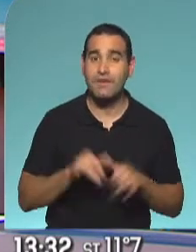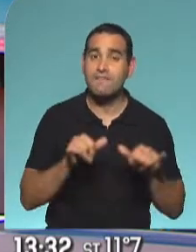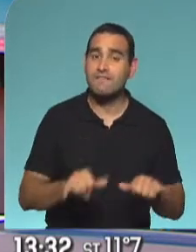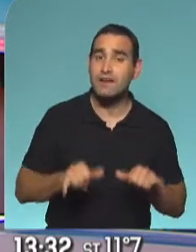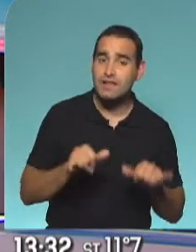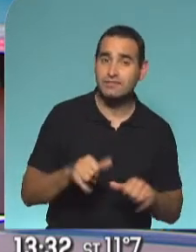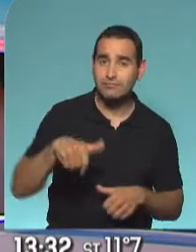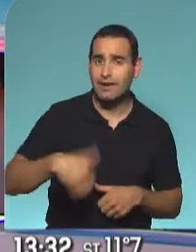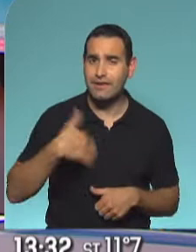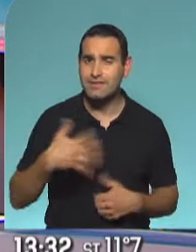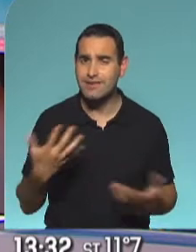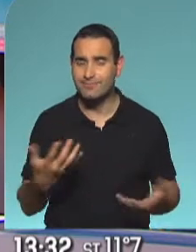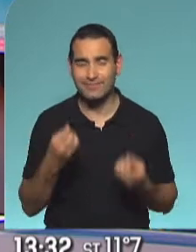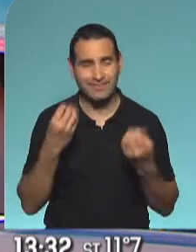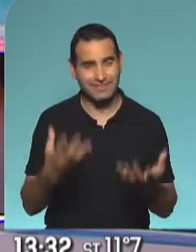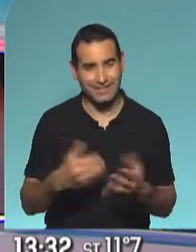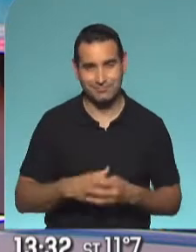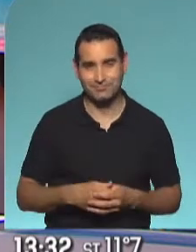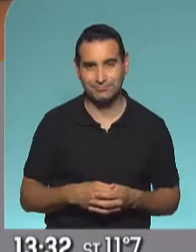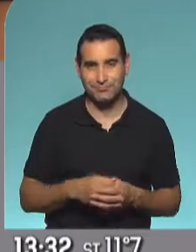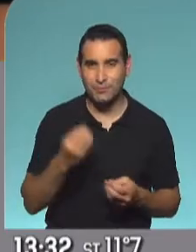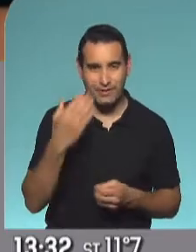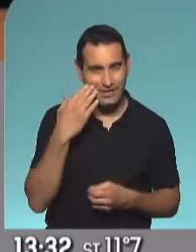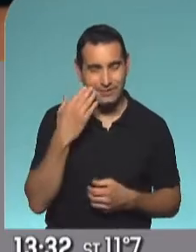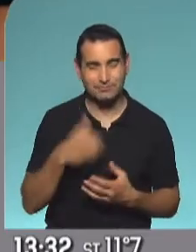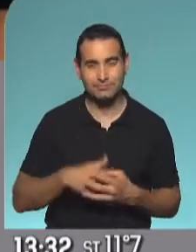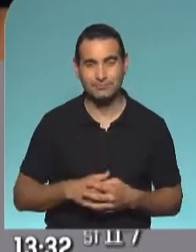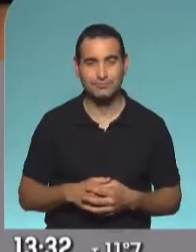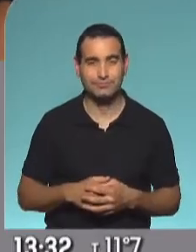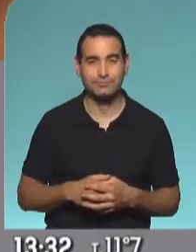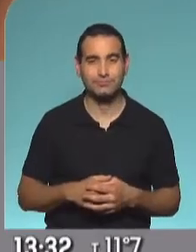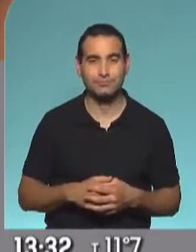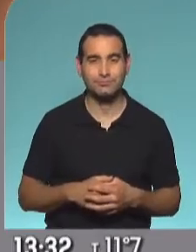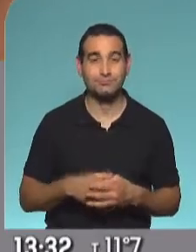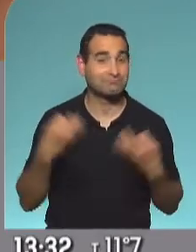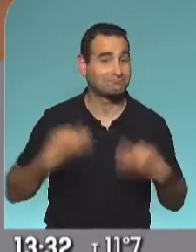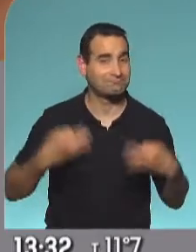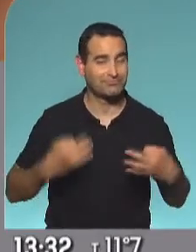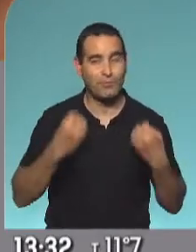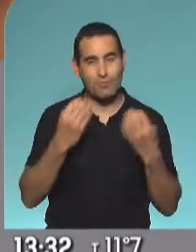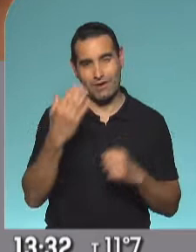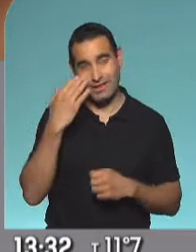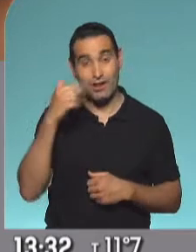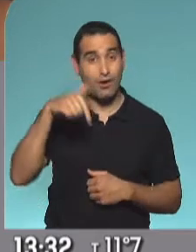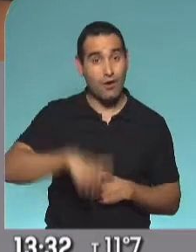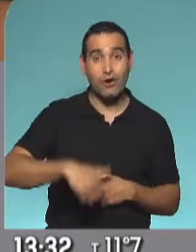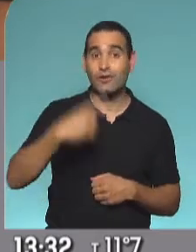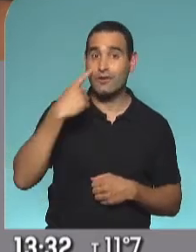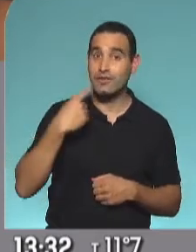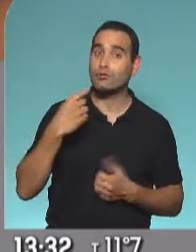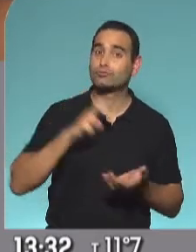hasta la Argentina. ¿Qué tal, Gaby? Muy buenas tardes, ¿cómo va todo? Muy bien, muy buenas tardes. Es un día con muy